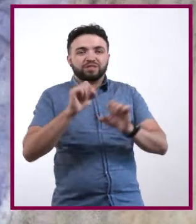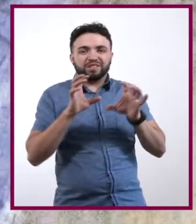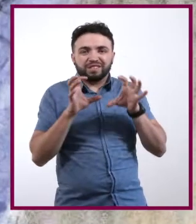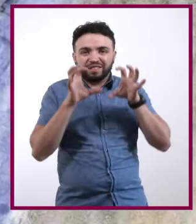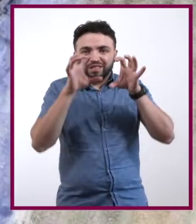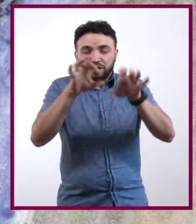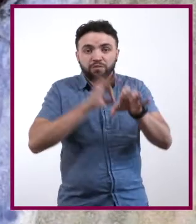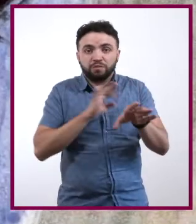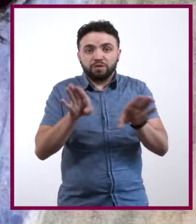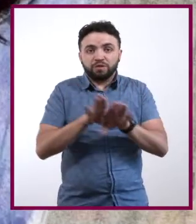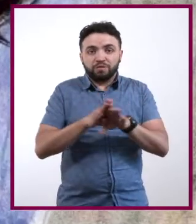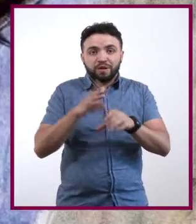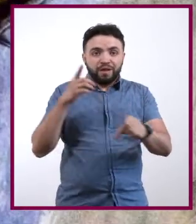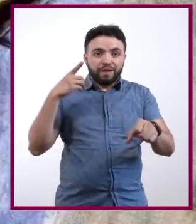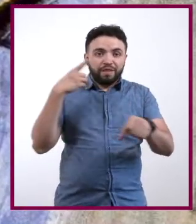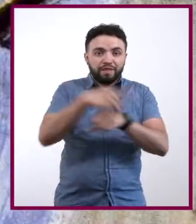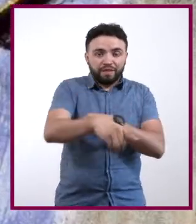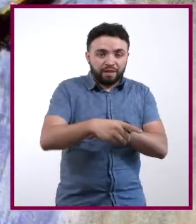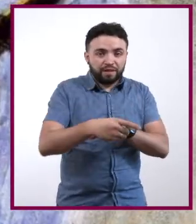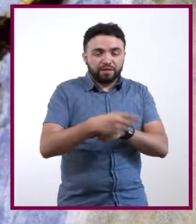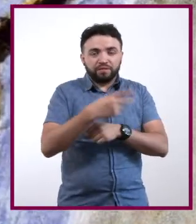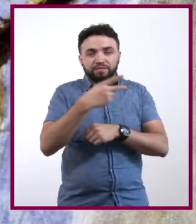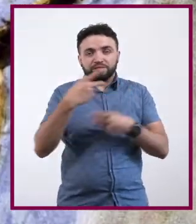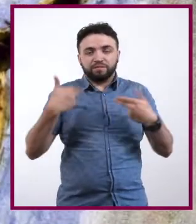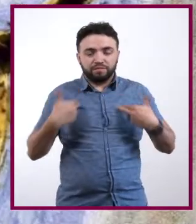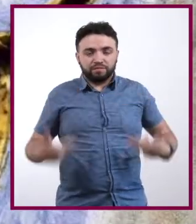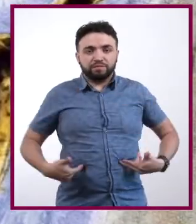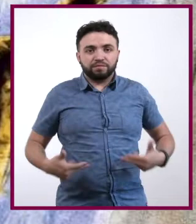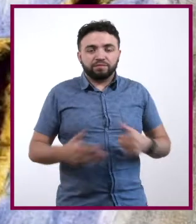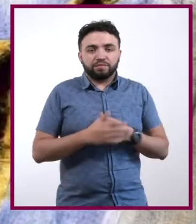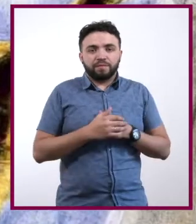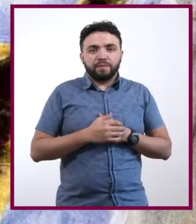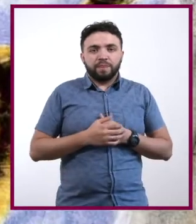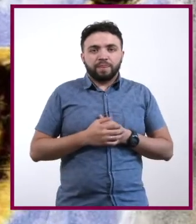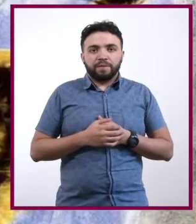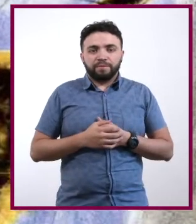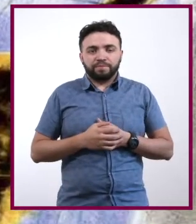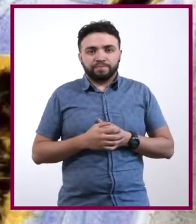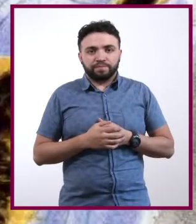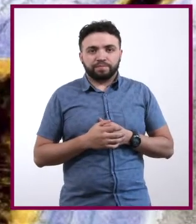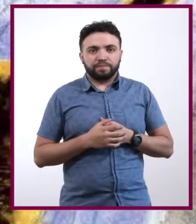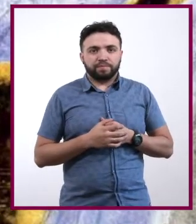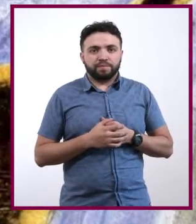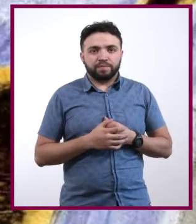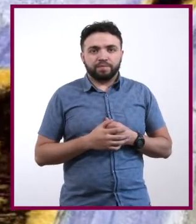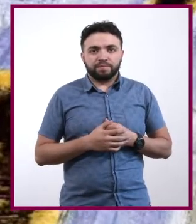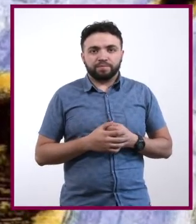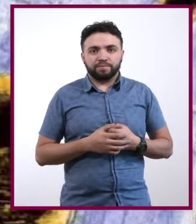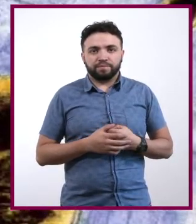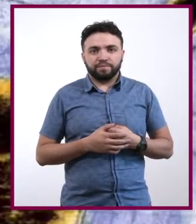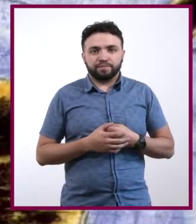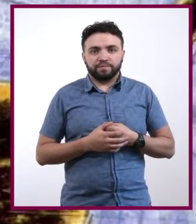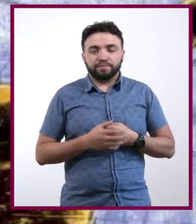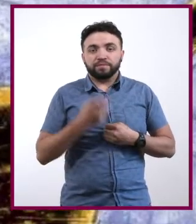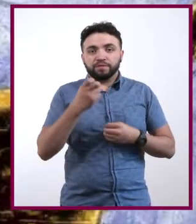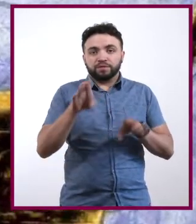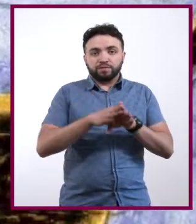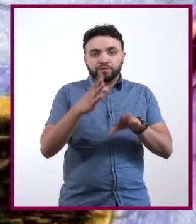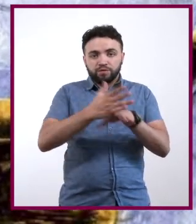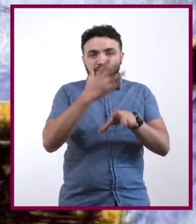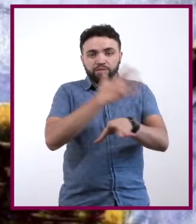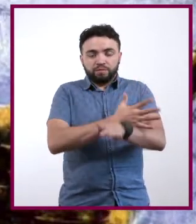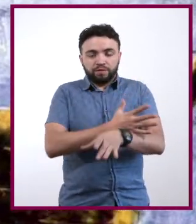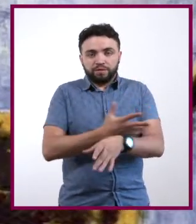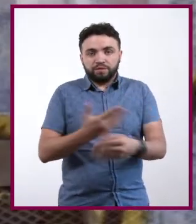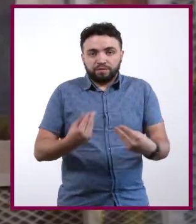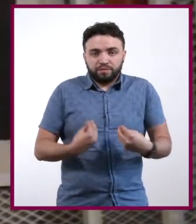que pueden atacar al hombre, ¿no? a su compañero de viaje, a su compañero de